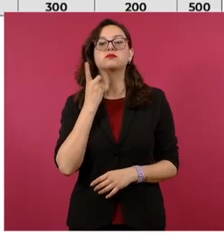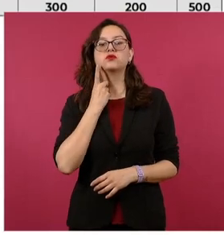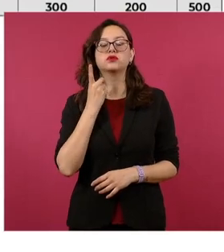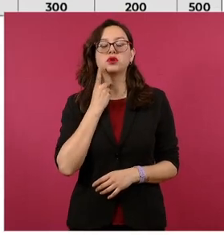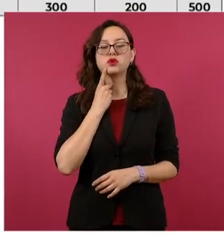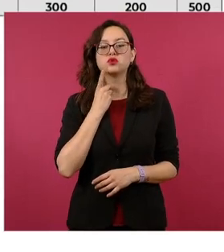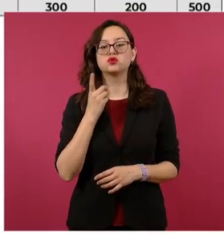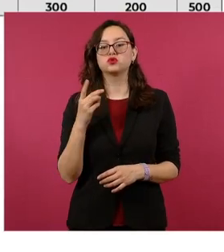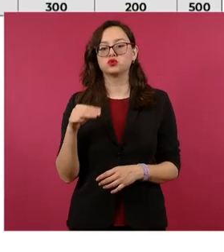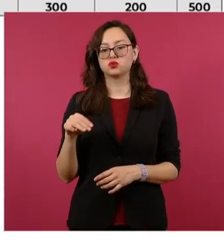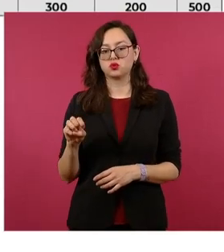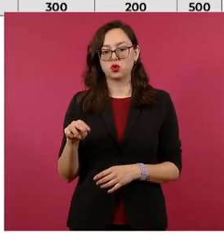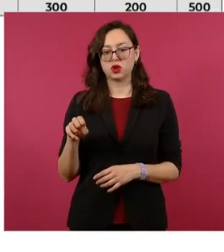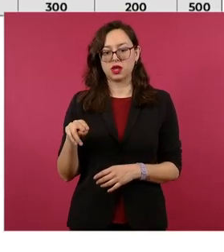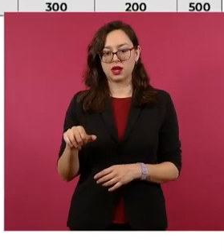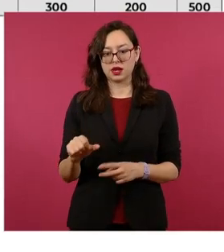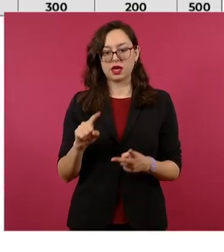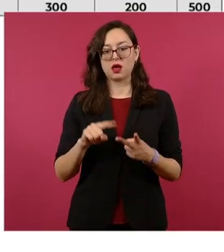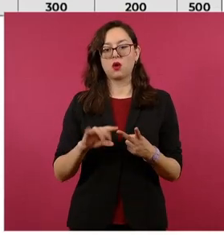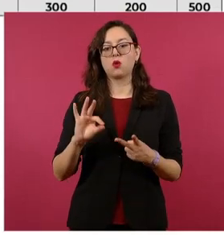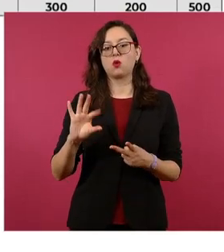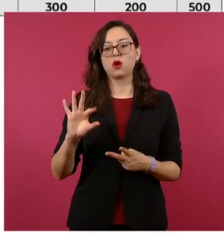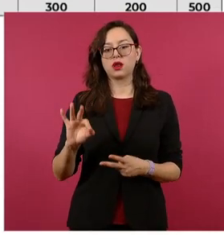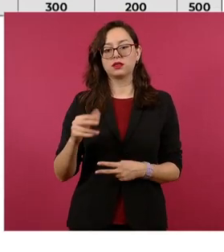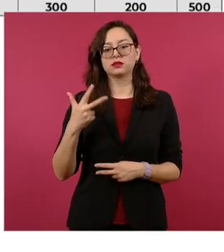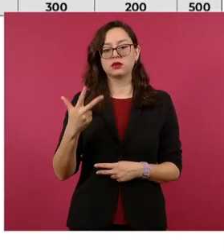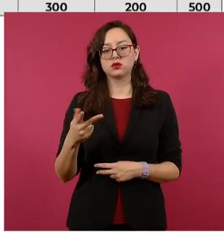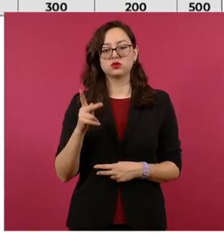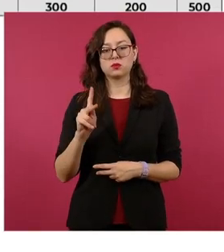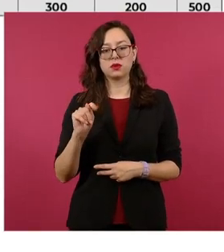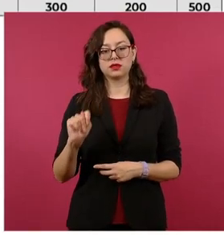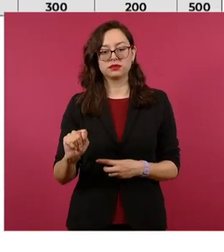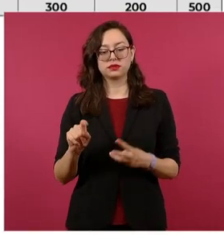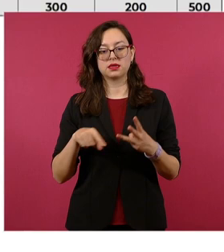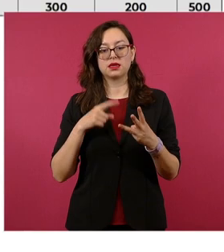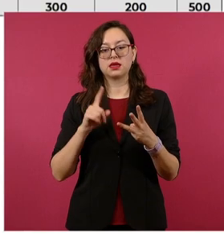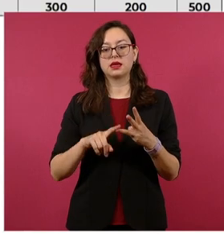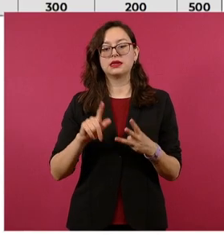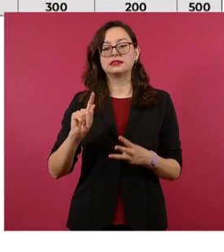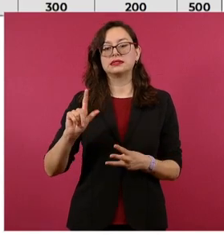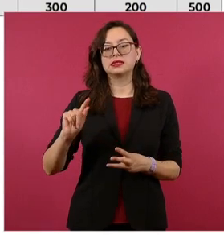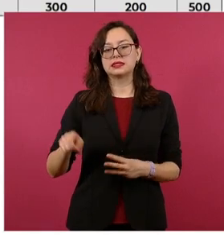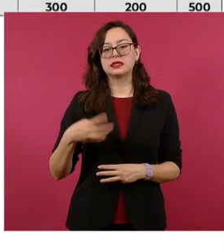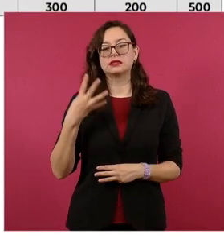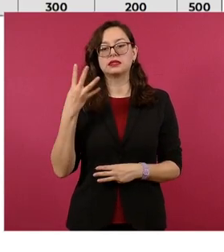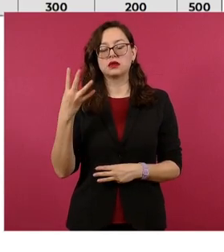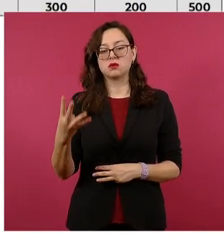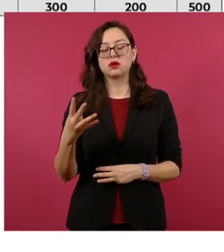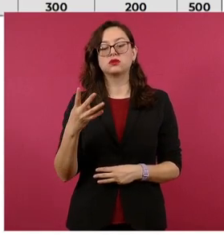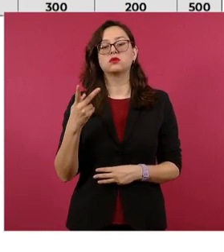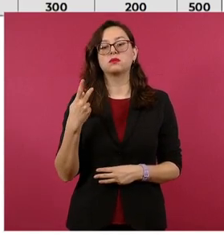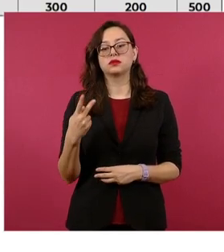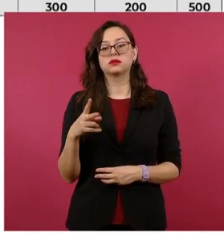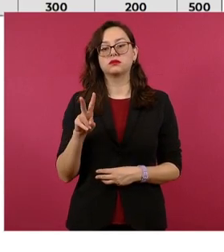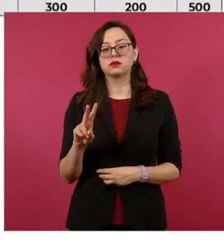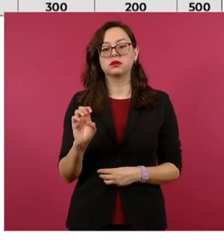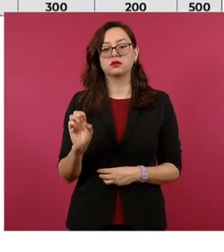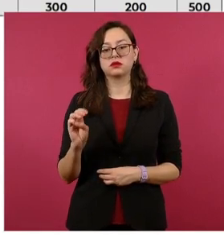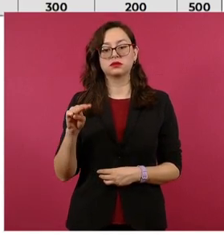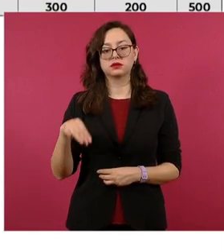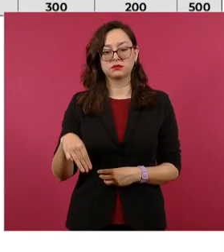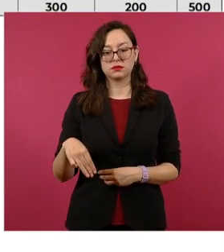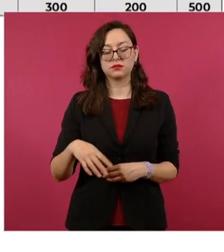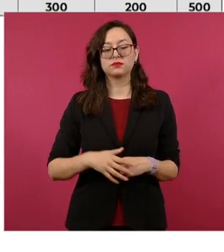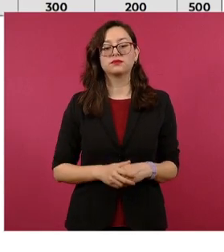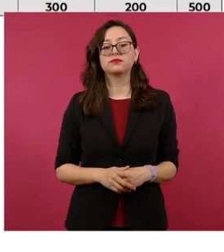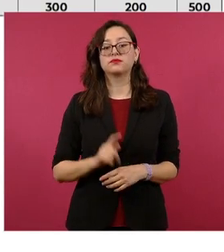Morena, 48 por el Partido del Trabajo y 74 por el Partido Verde Ecologista de México.